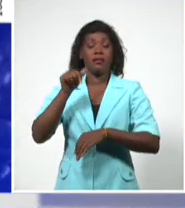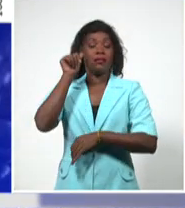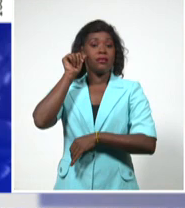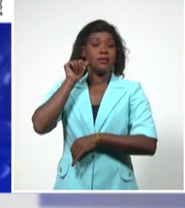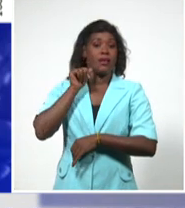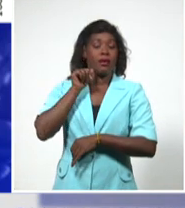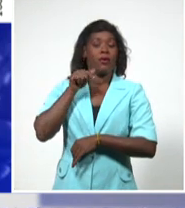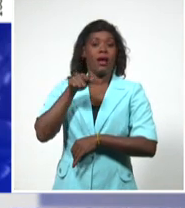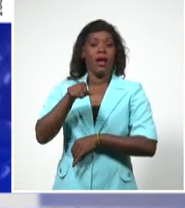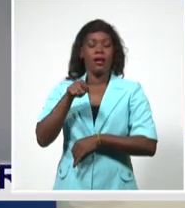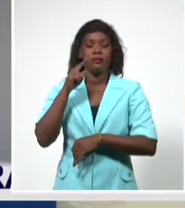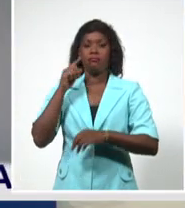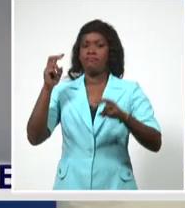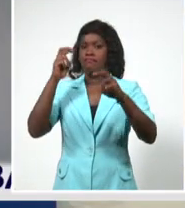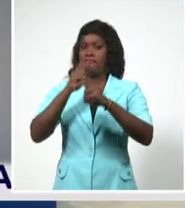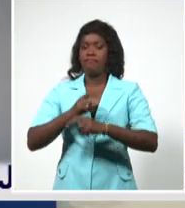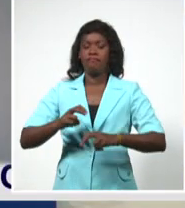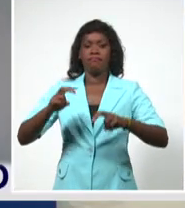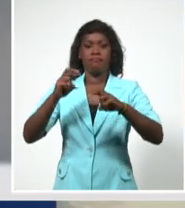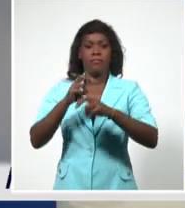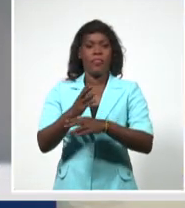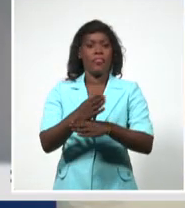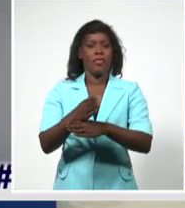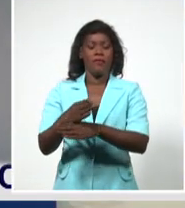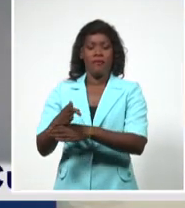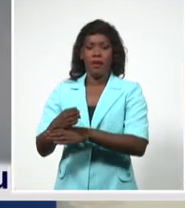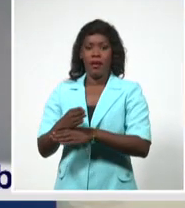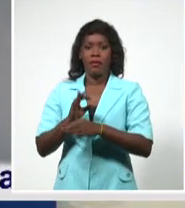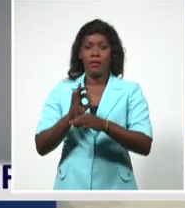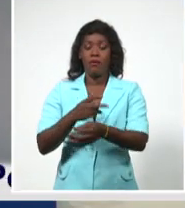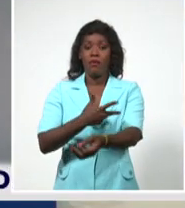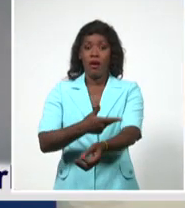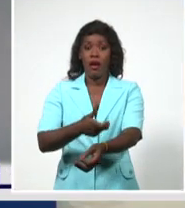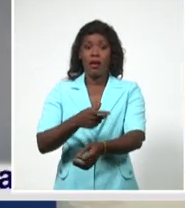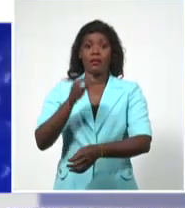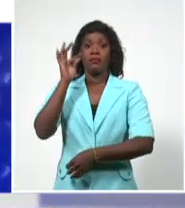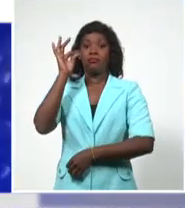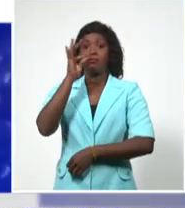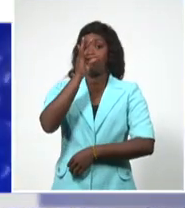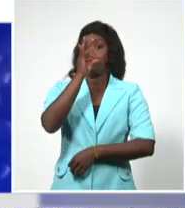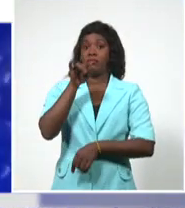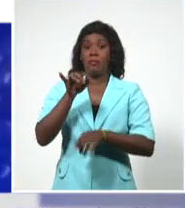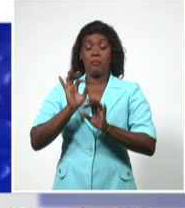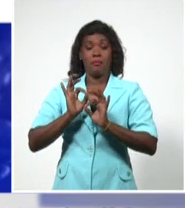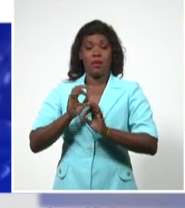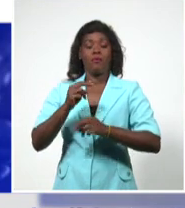se estudiaron 4.591 muestras para un total de